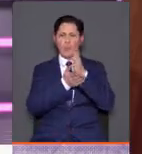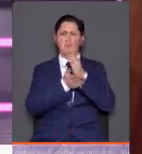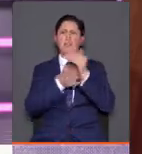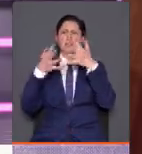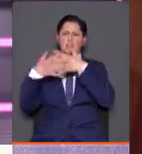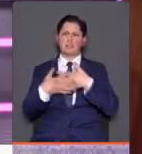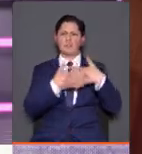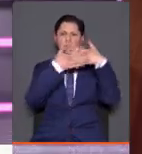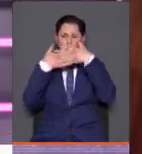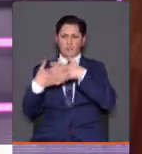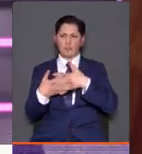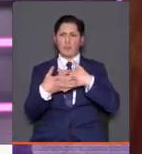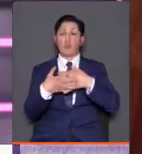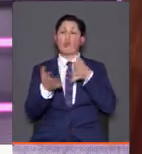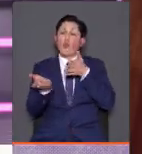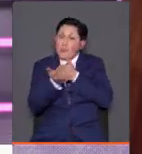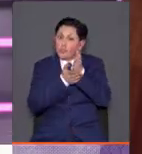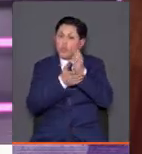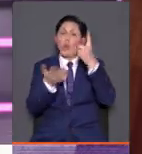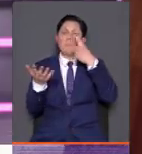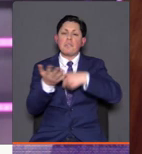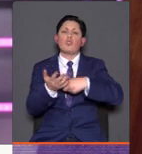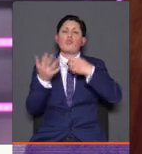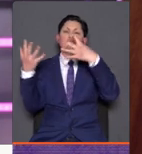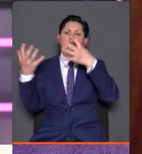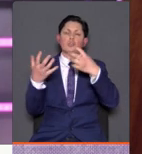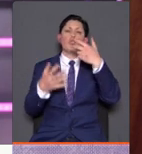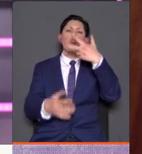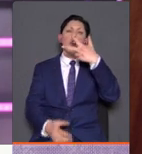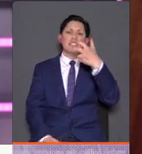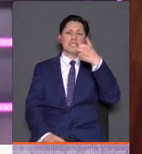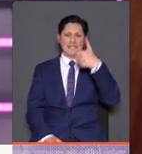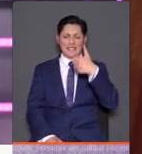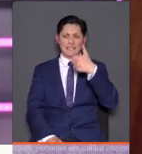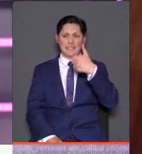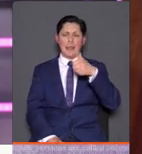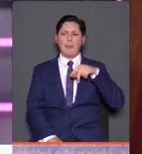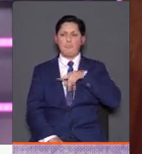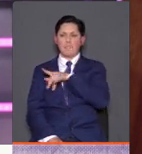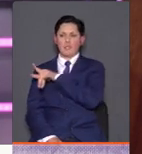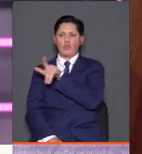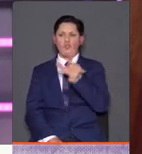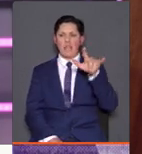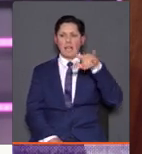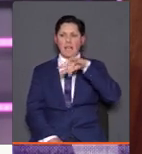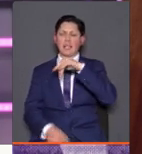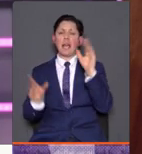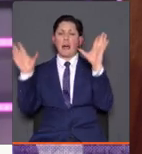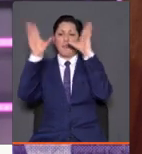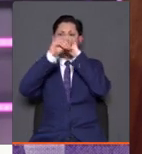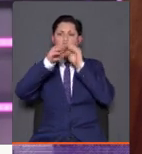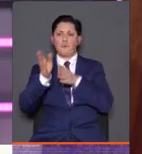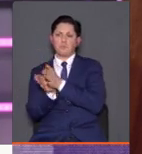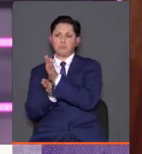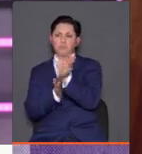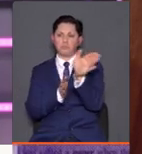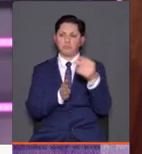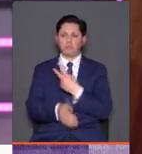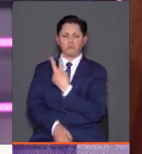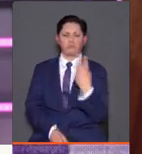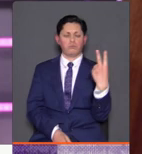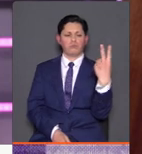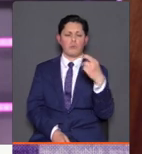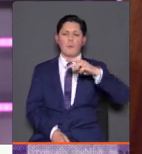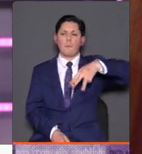comienzo en 1986, empiezo a viajar todos los sábados en la noche a Miami y todos